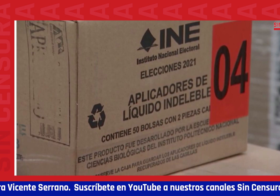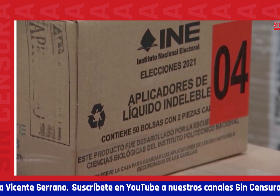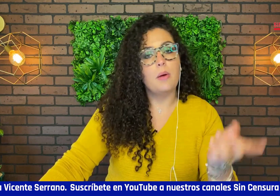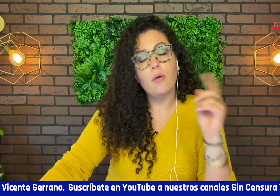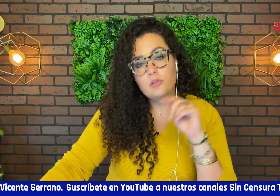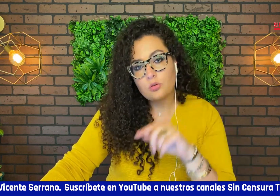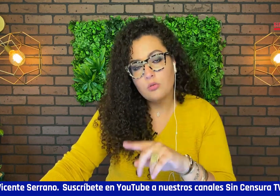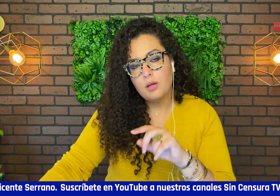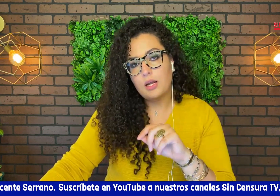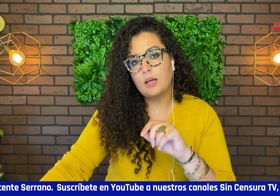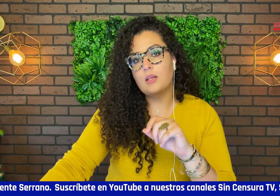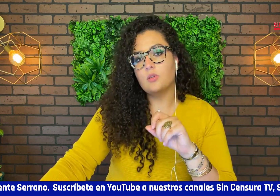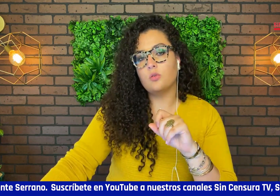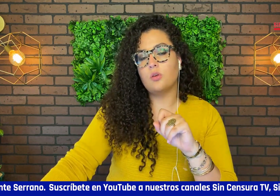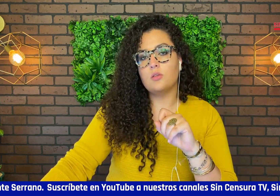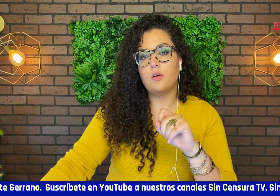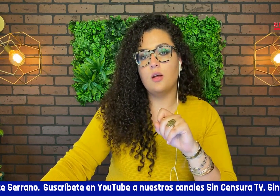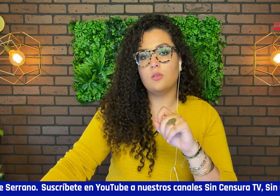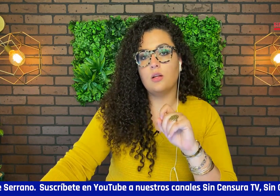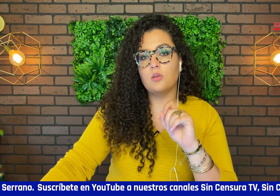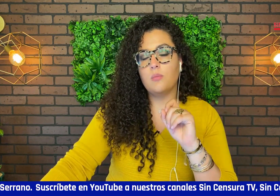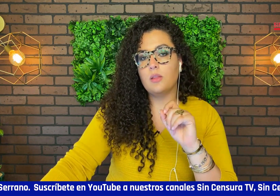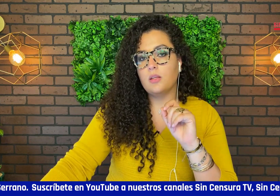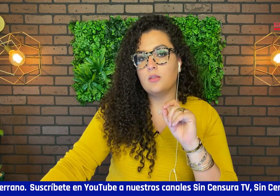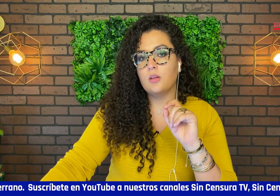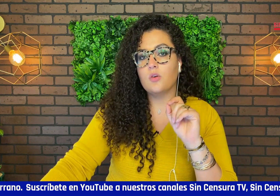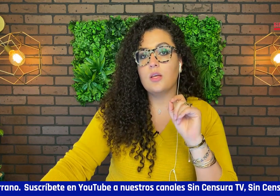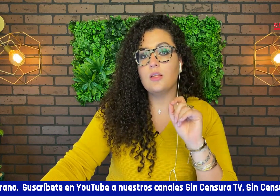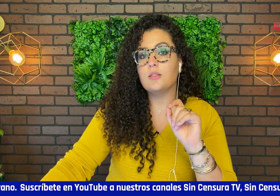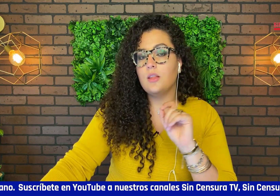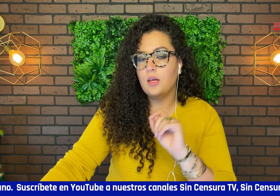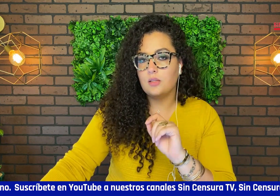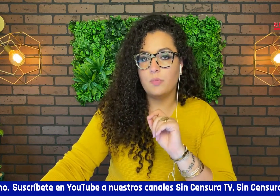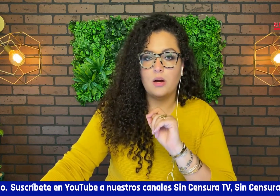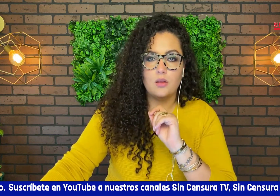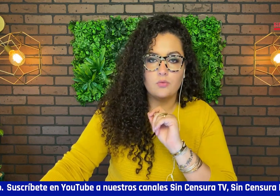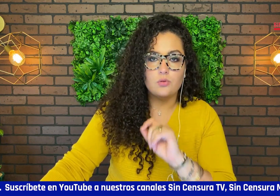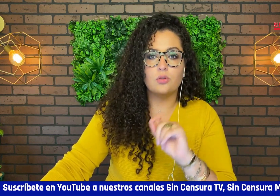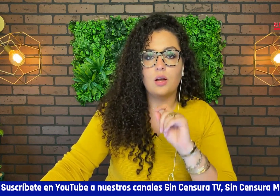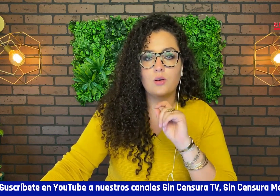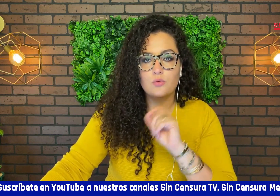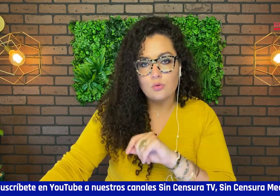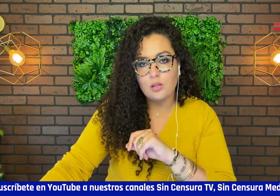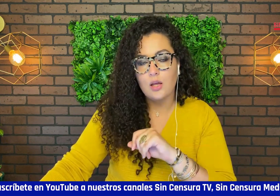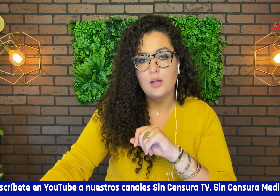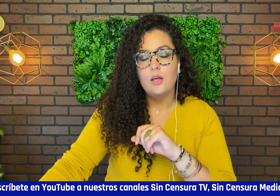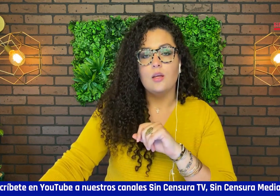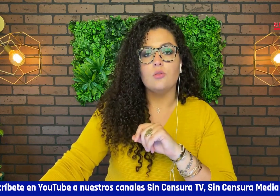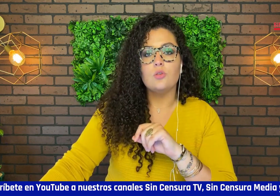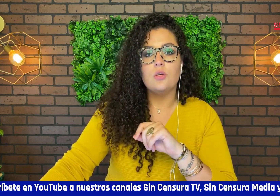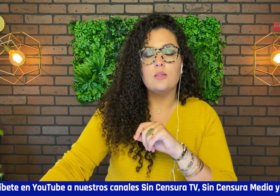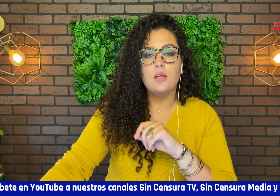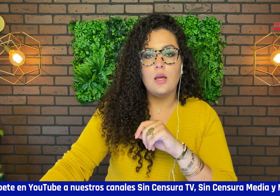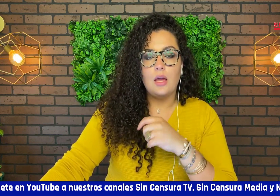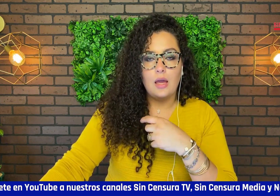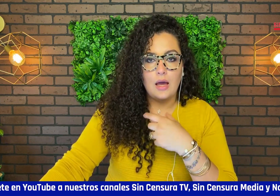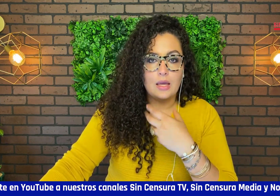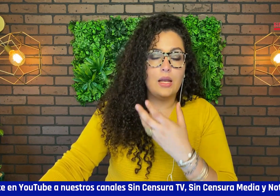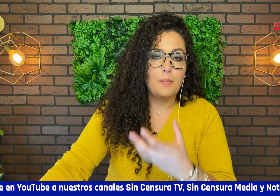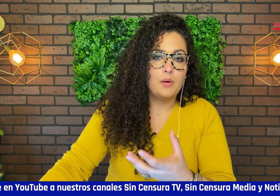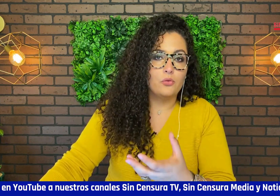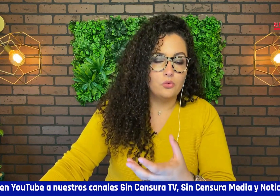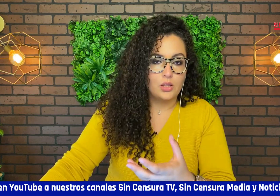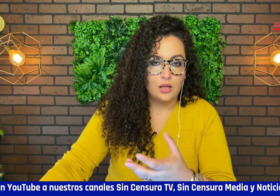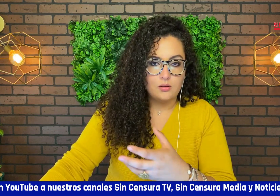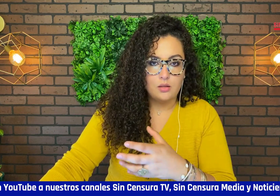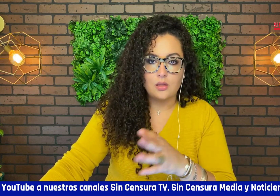movilizar. Pero eso súmenle que el Instituto Nacional Electoral solamente destinó 15 días para la difusión de la consulta. Entonces, aquí